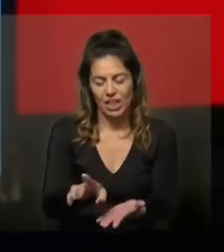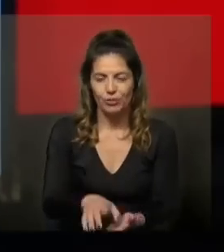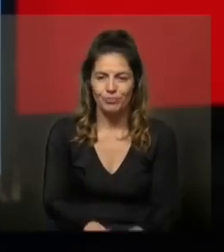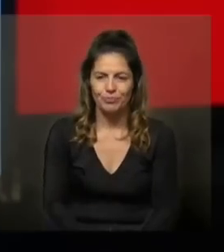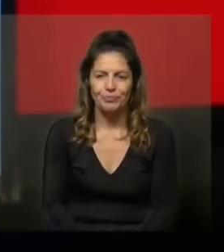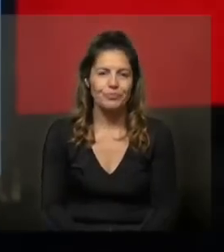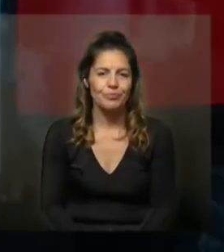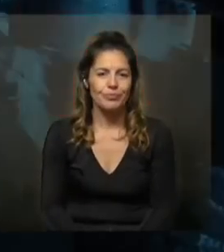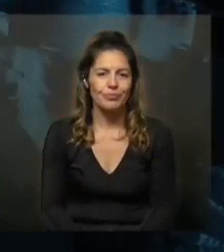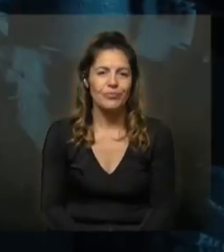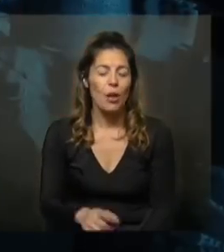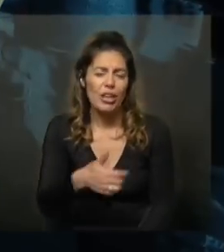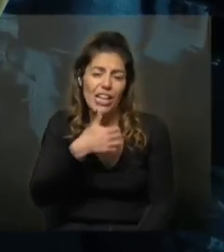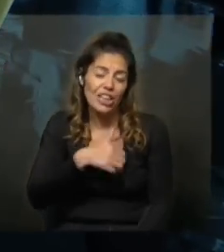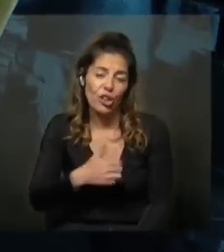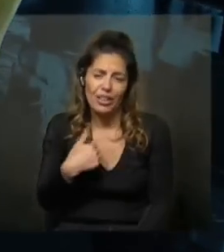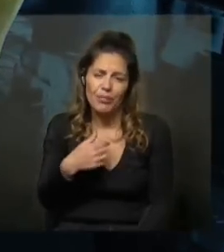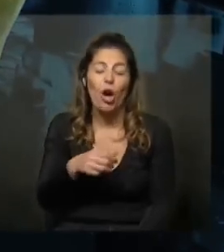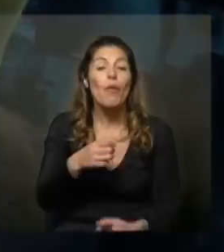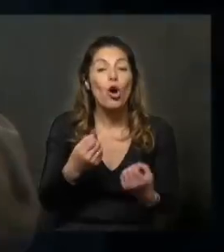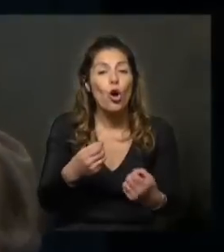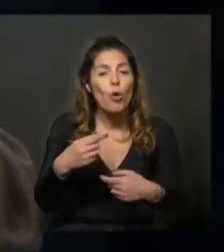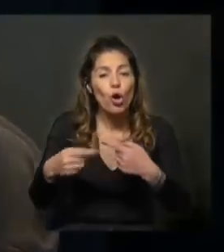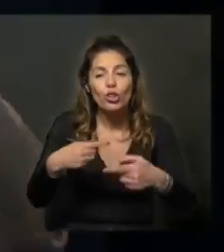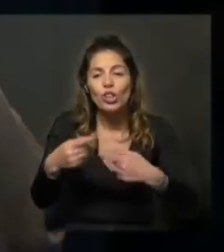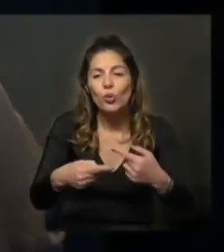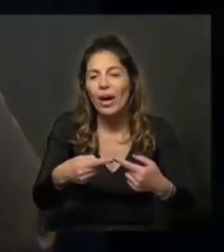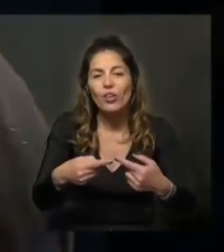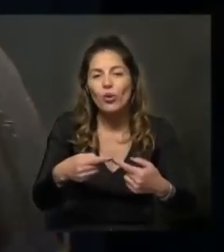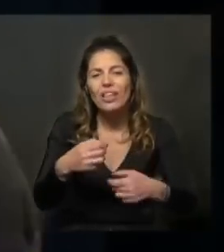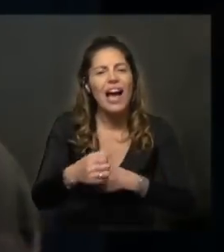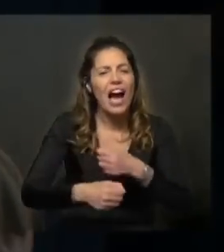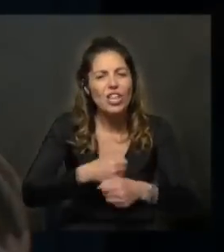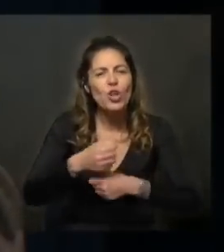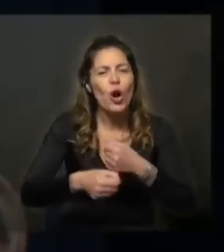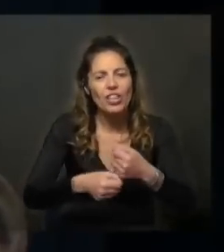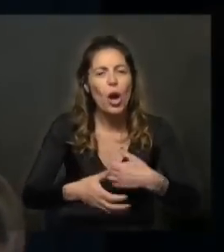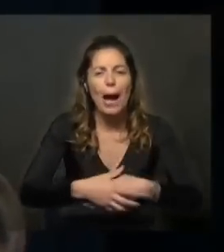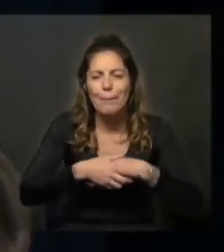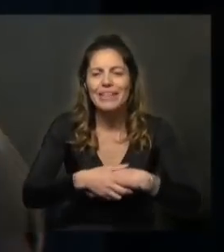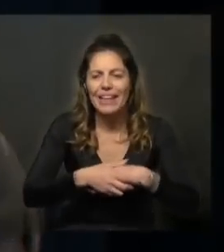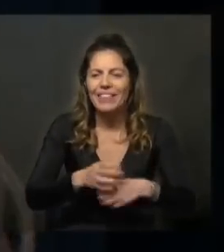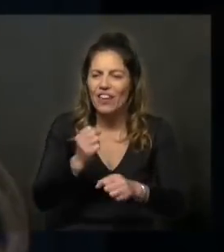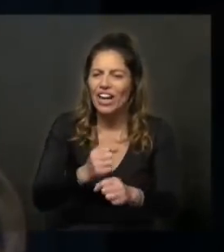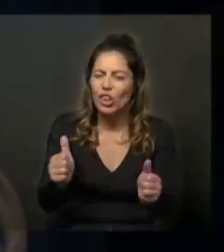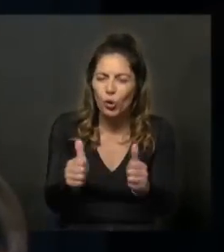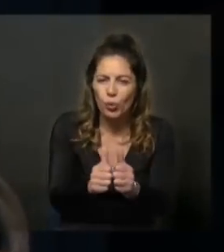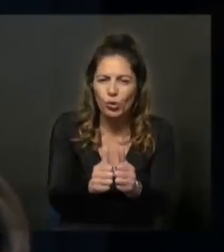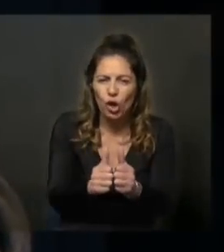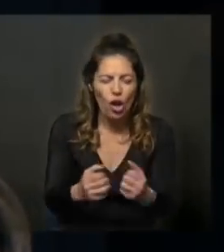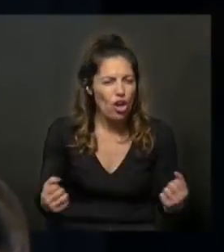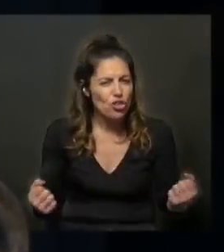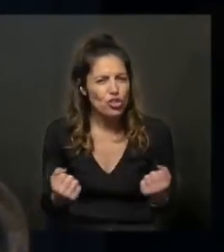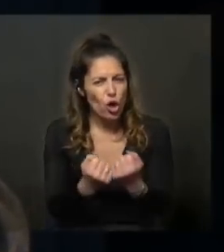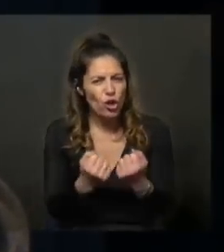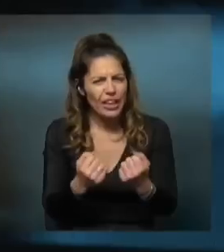pero no era mi historia Cómo el sostenido durante tantos años la amistad trabajando juntos porque muchos choques son